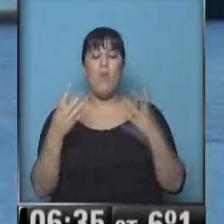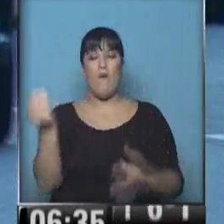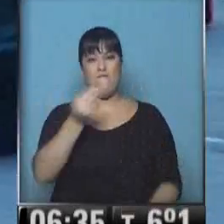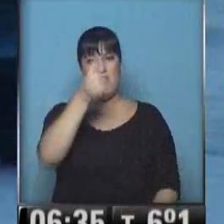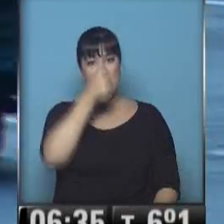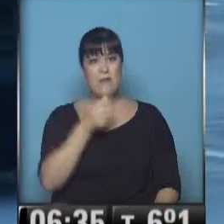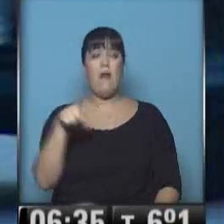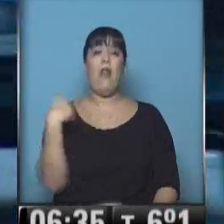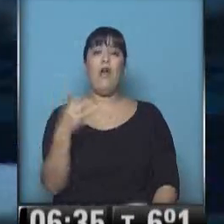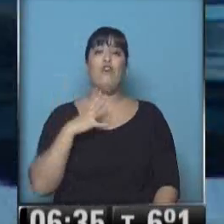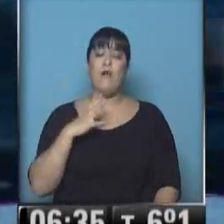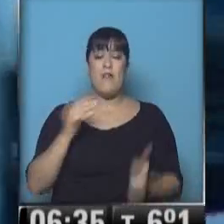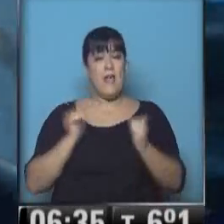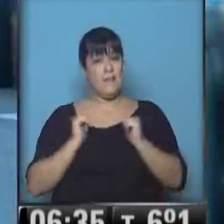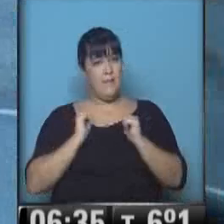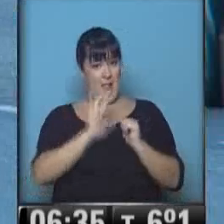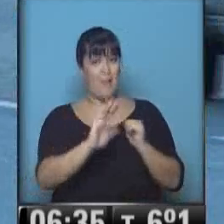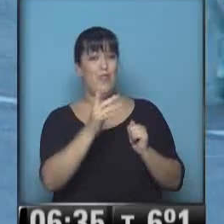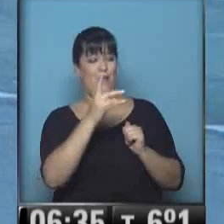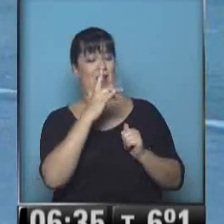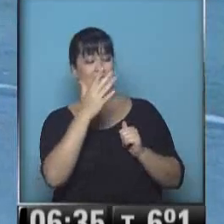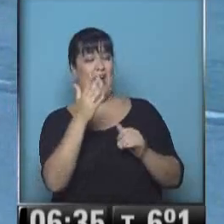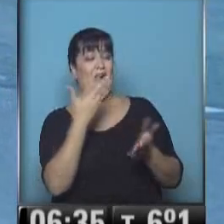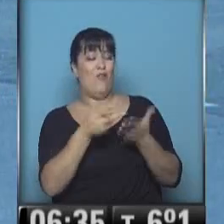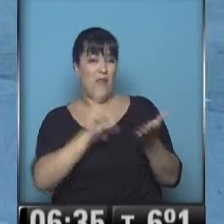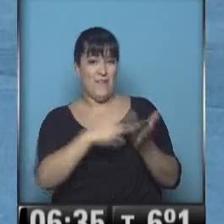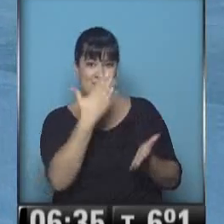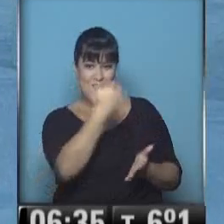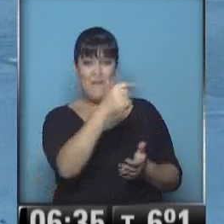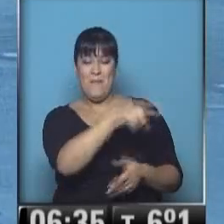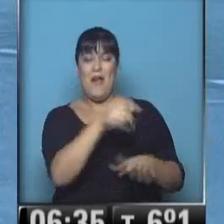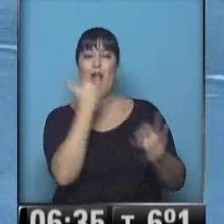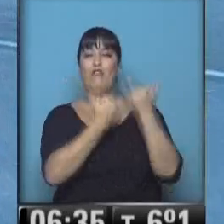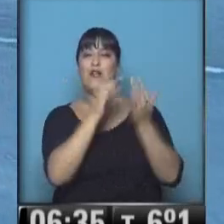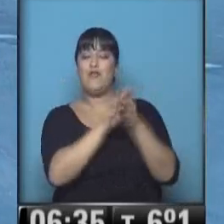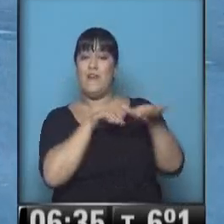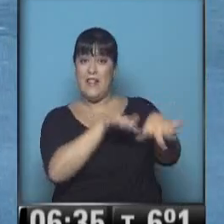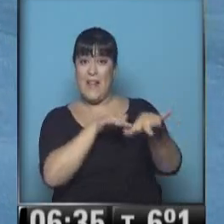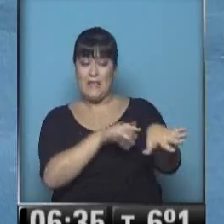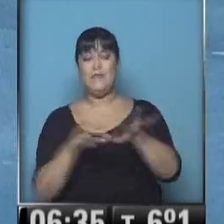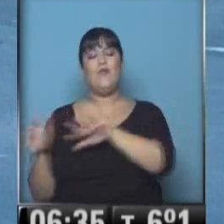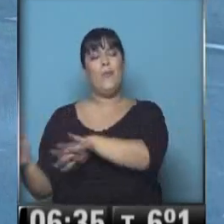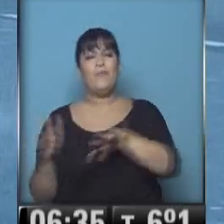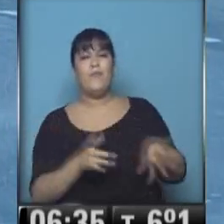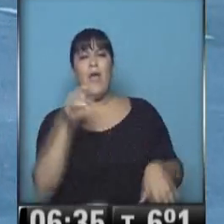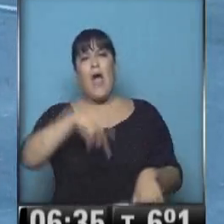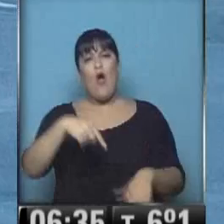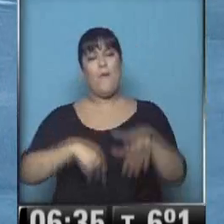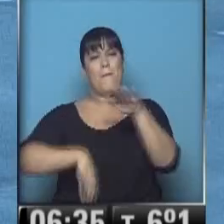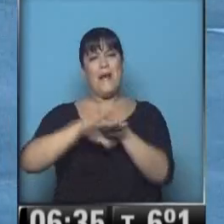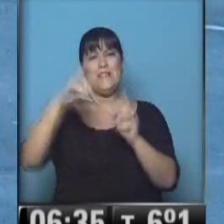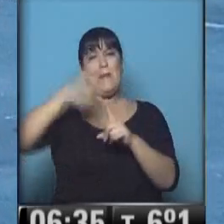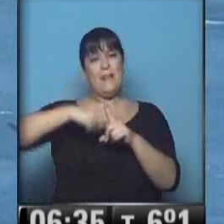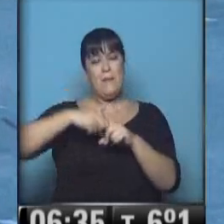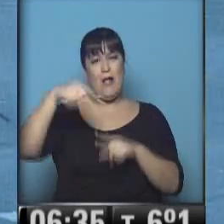Seguimos esperándote en unos minutos. Les recordamos que la máxima estimada para la ciudad de Buenos Aires,